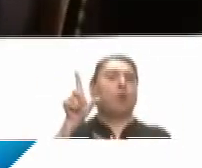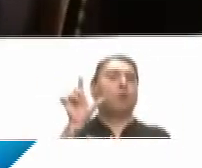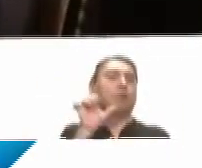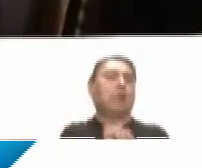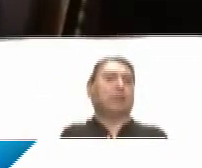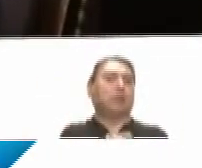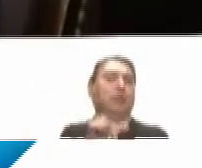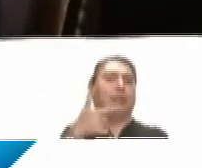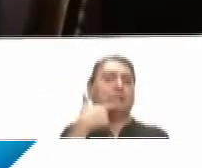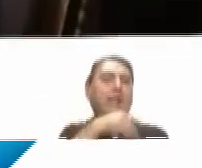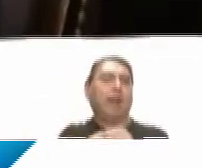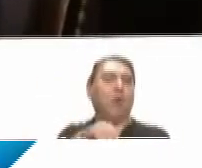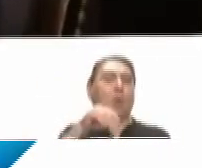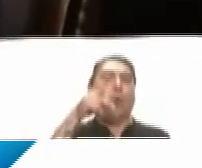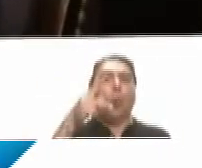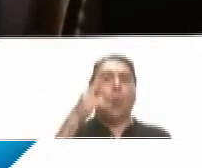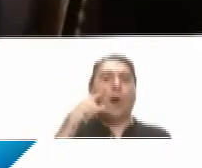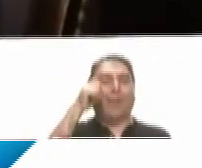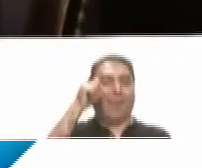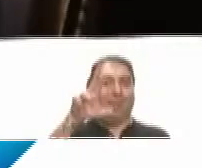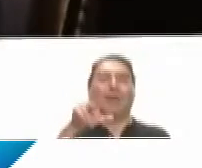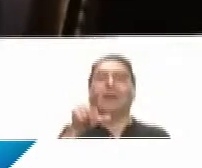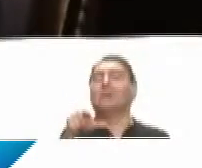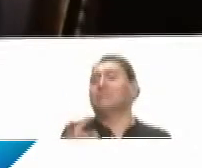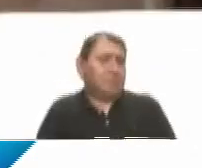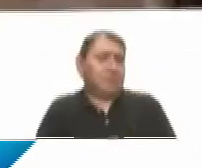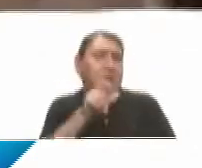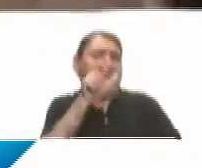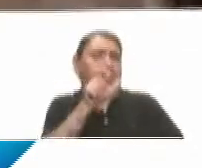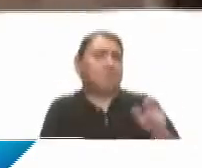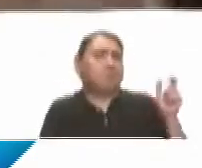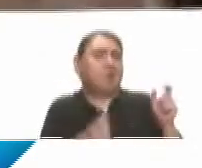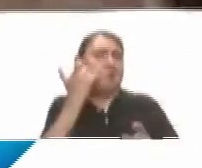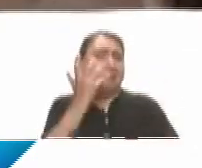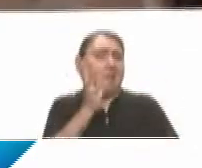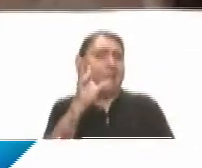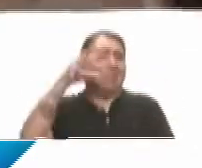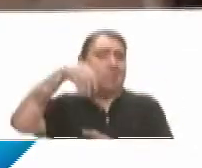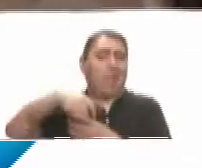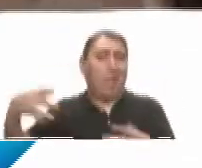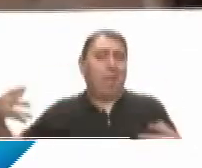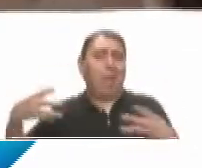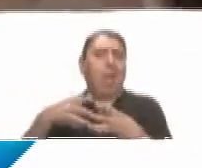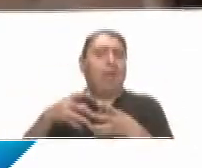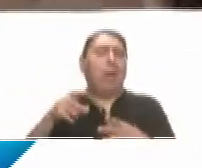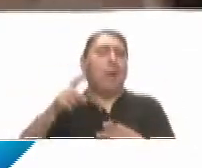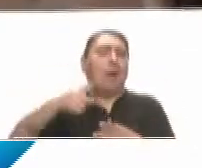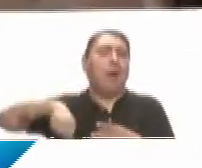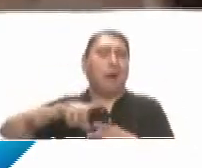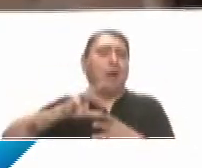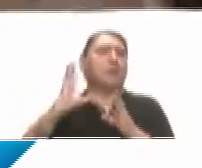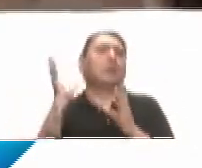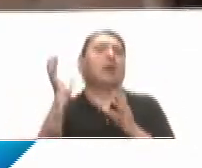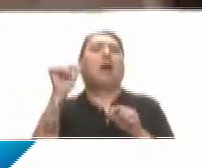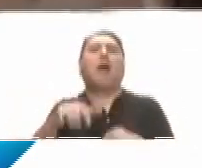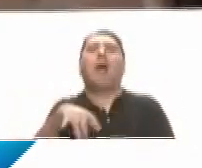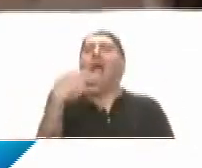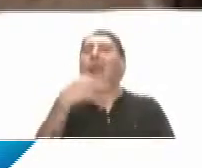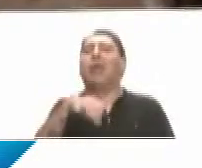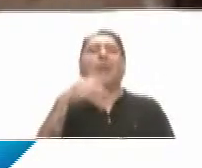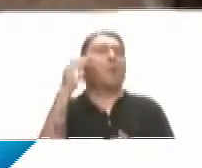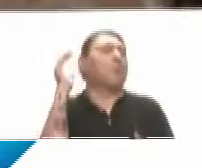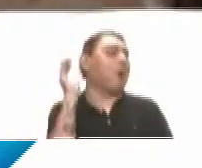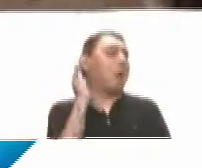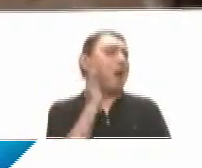este proyecto, o de abstenerme o de ausentarme. Y el tema también de quienes firmaron el dictamen, ¿no? De